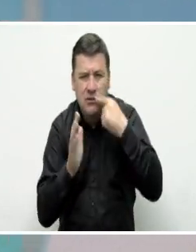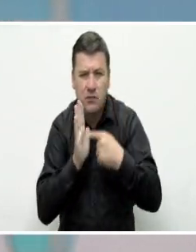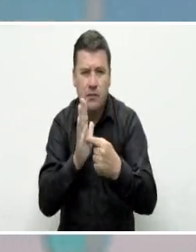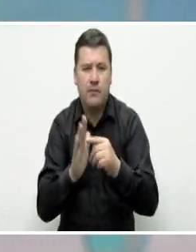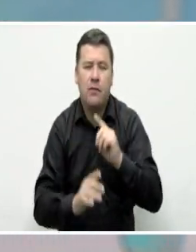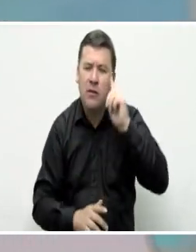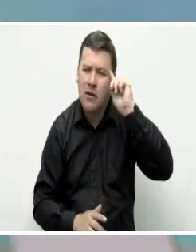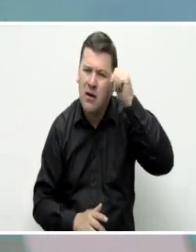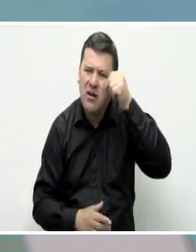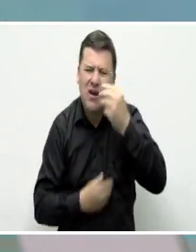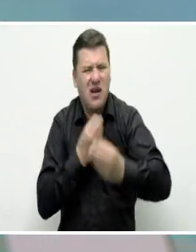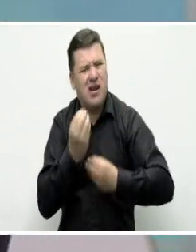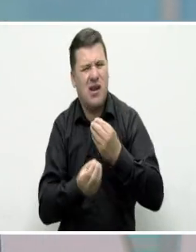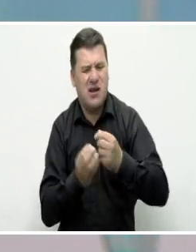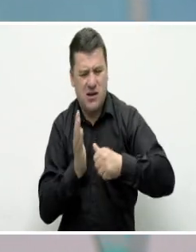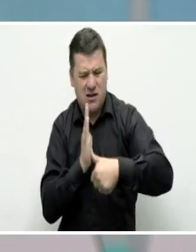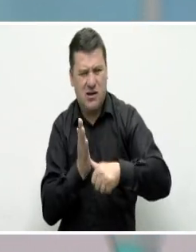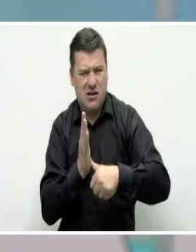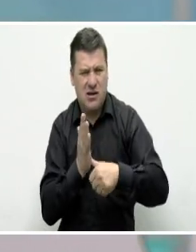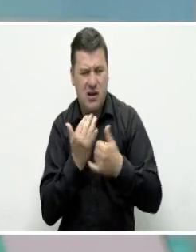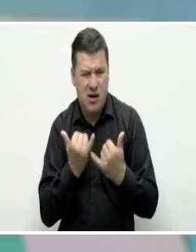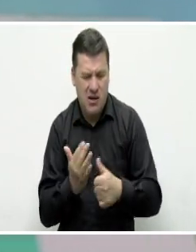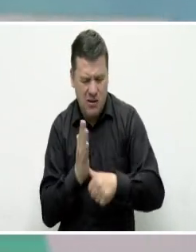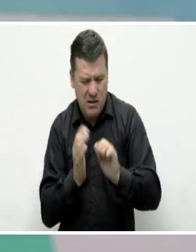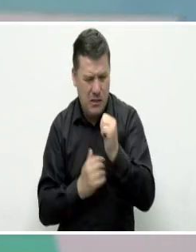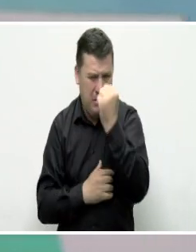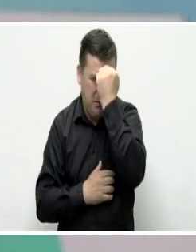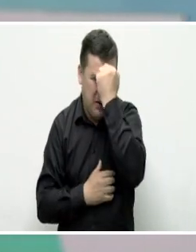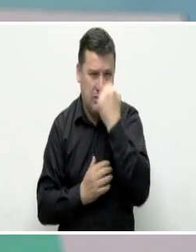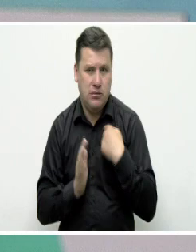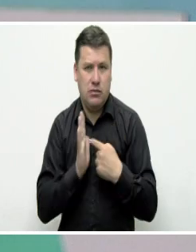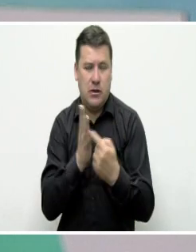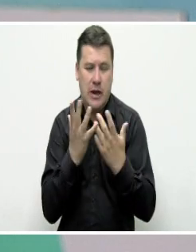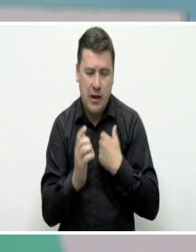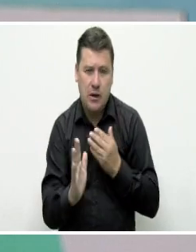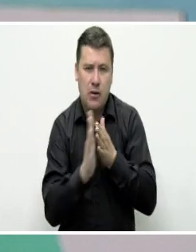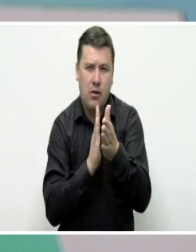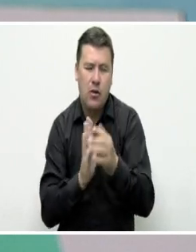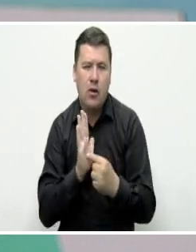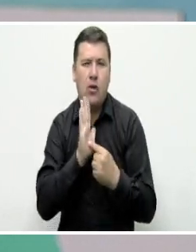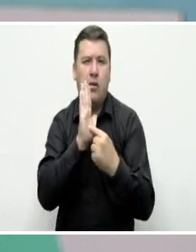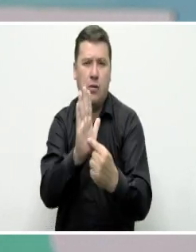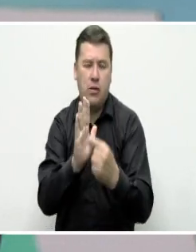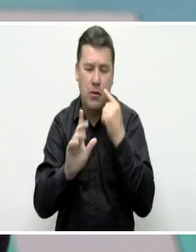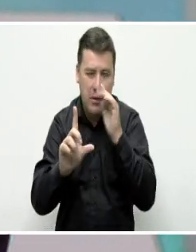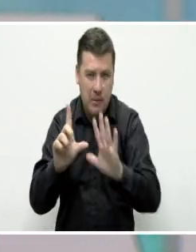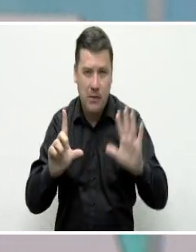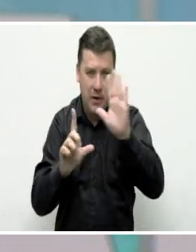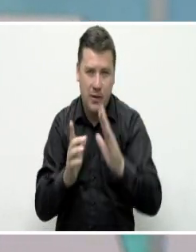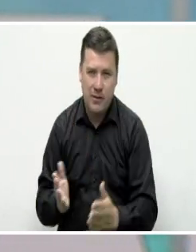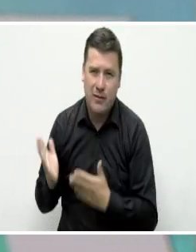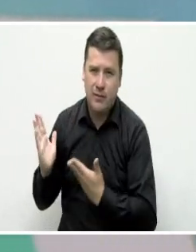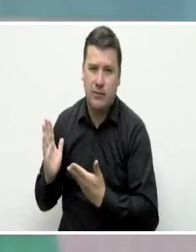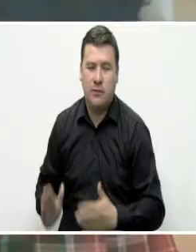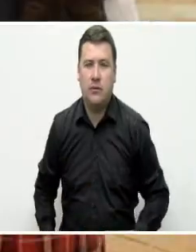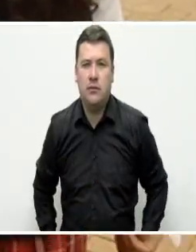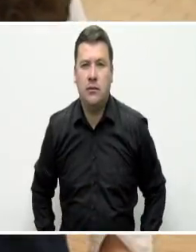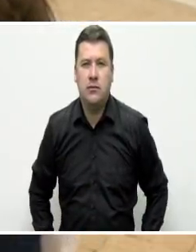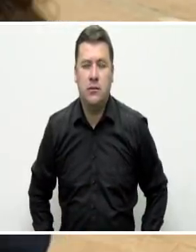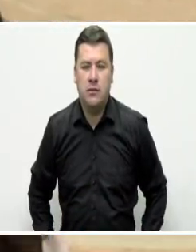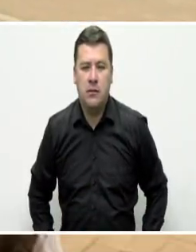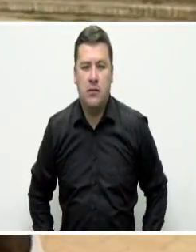lo que hace la Registraduría Nacional del Estado Civil, les queremos mostrar el siguiente video.